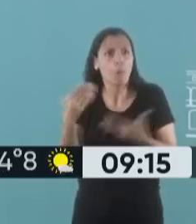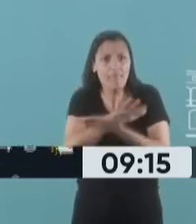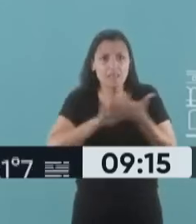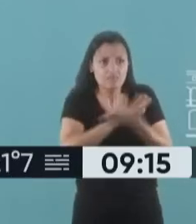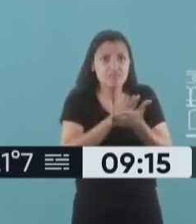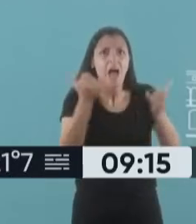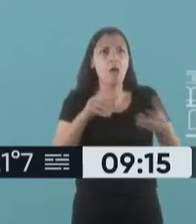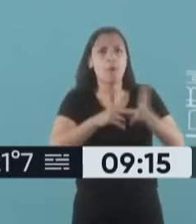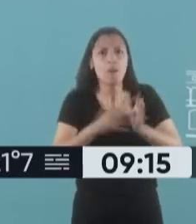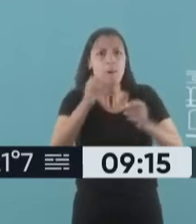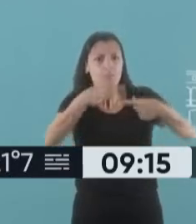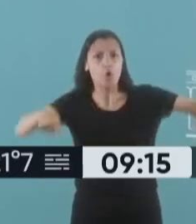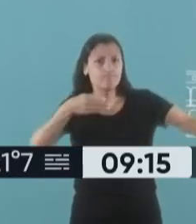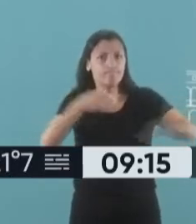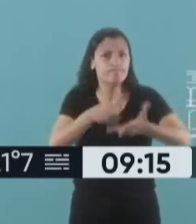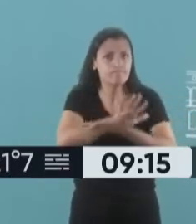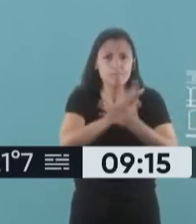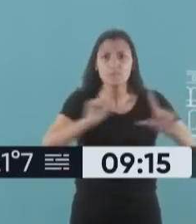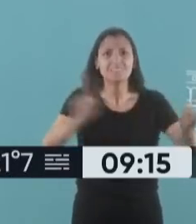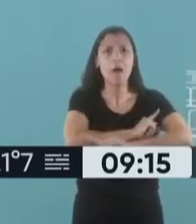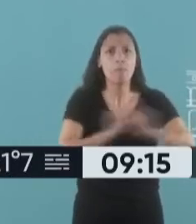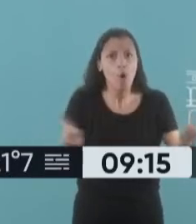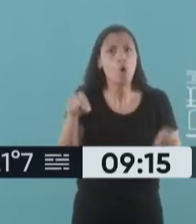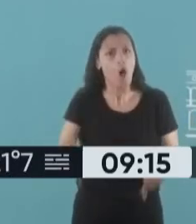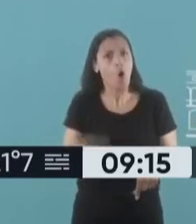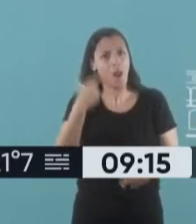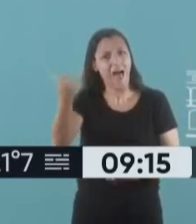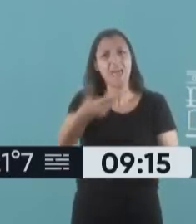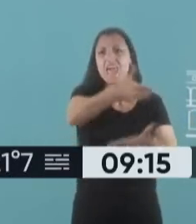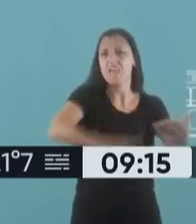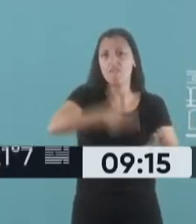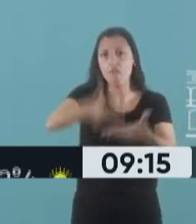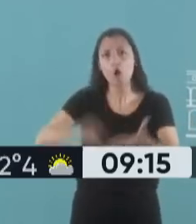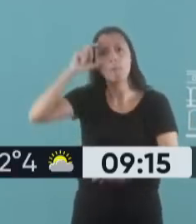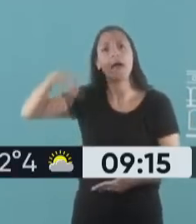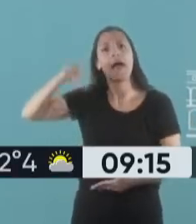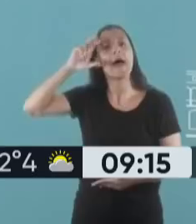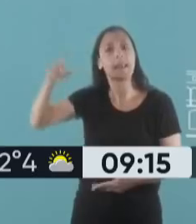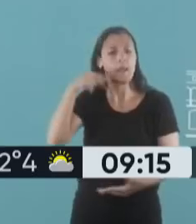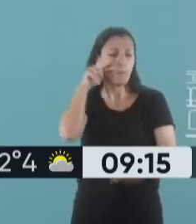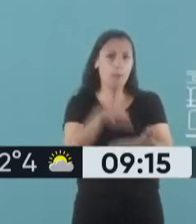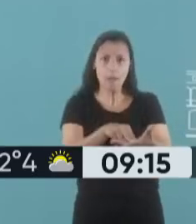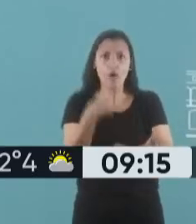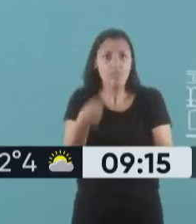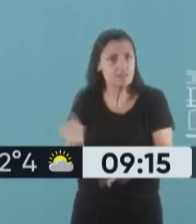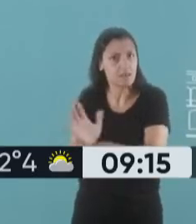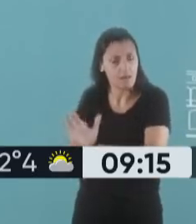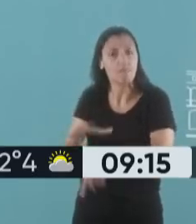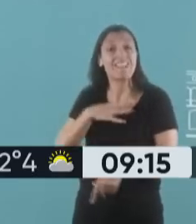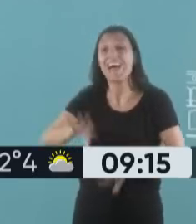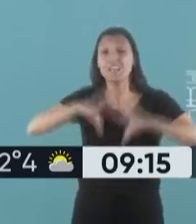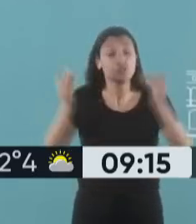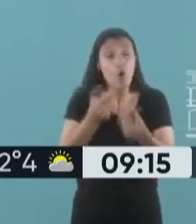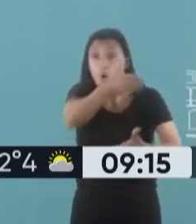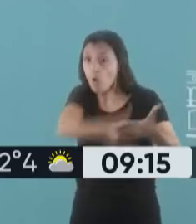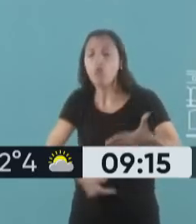las contingencias, que también otras de las cosas que está marcando el informe del ENRE que estamos viendo en este caso. Así que todo esto va a estar muy claro